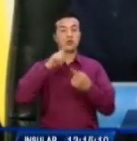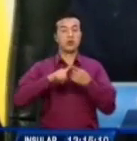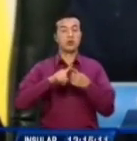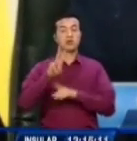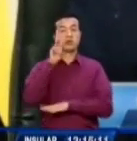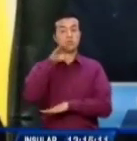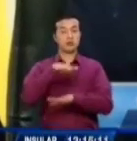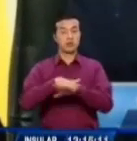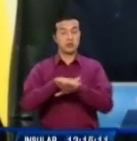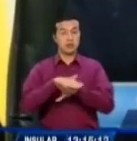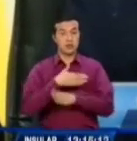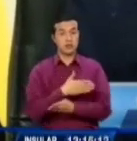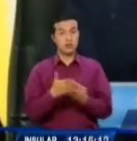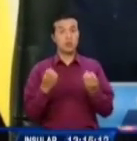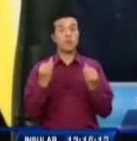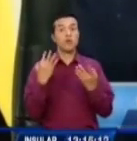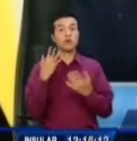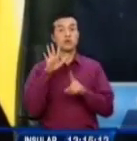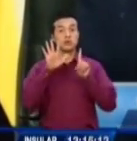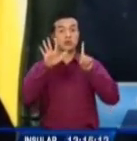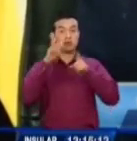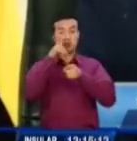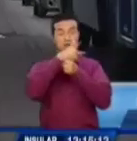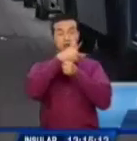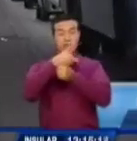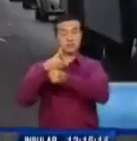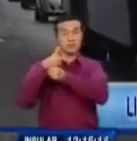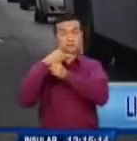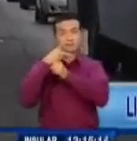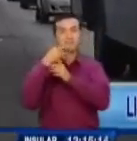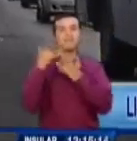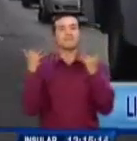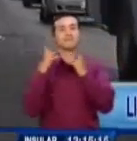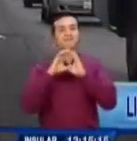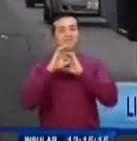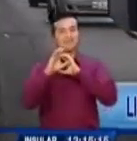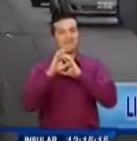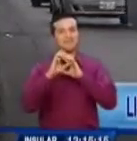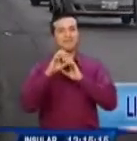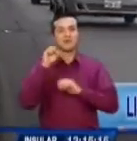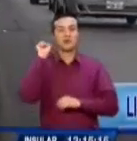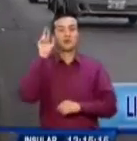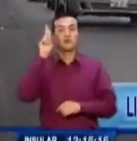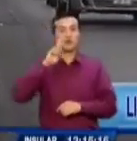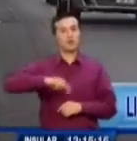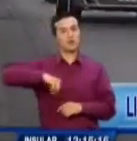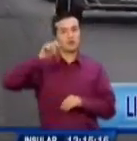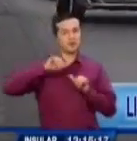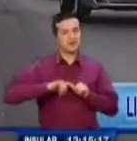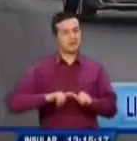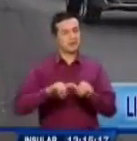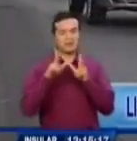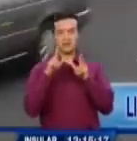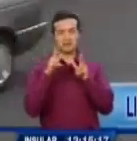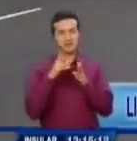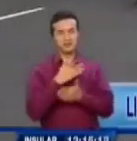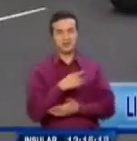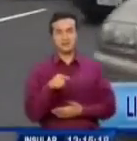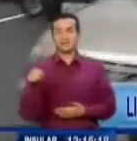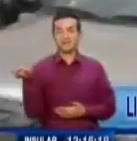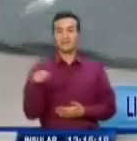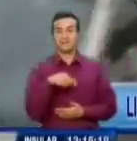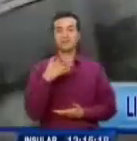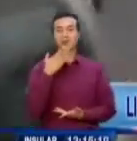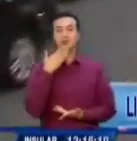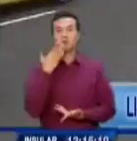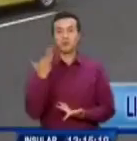18 horas. Tendremos 6 cámaras para monitoreo y vigilancia. El transporte público en sentido sur-norte mantendrá sus recorridos normales. La variación se